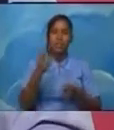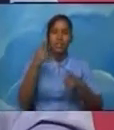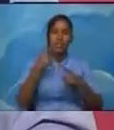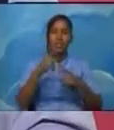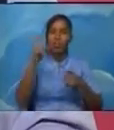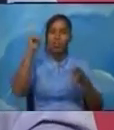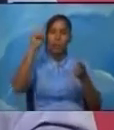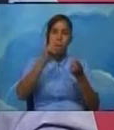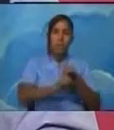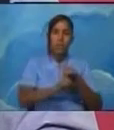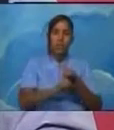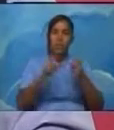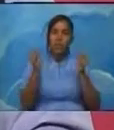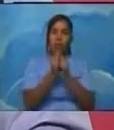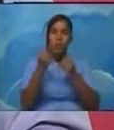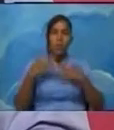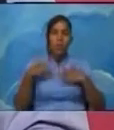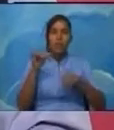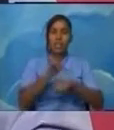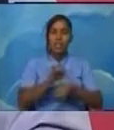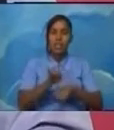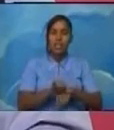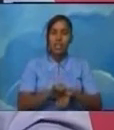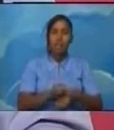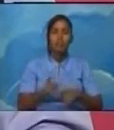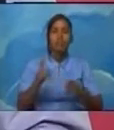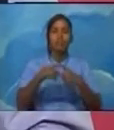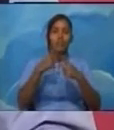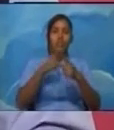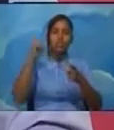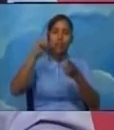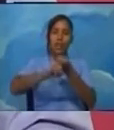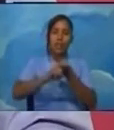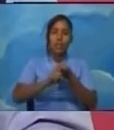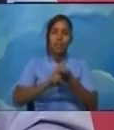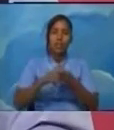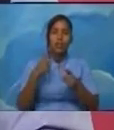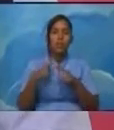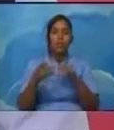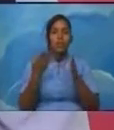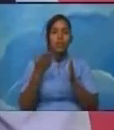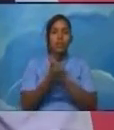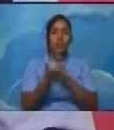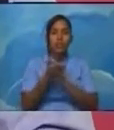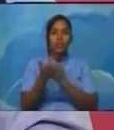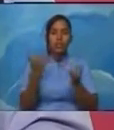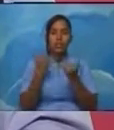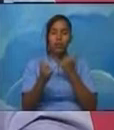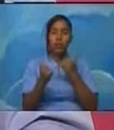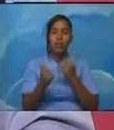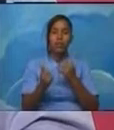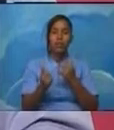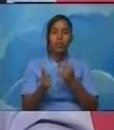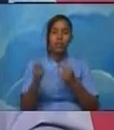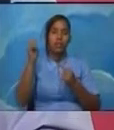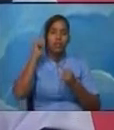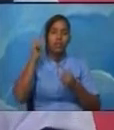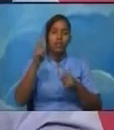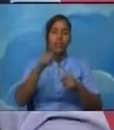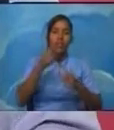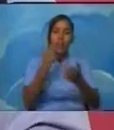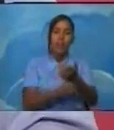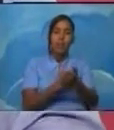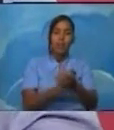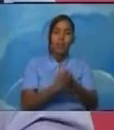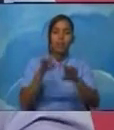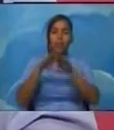ella se va a convertir, ella va a ir conmigo a la iglesia, y se casa. ¿Pero qué termina? ¿Cuál de los dos se va? Resulta de que el